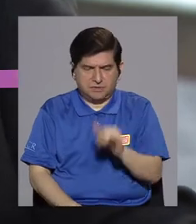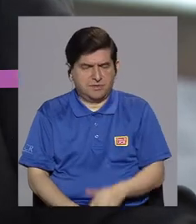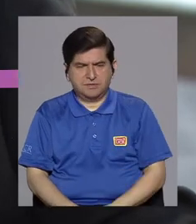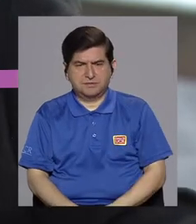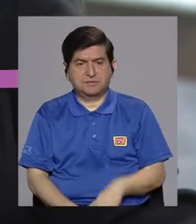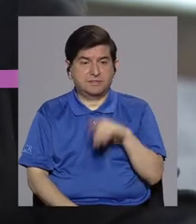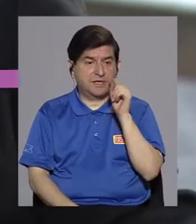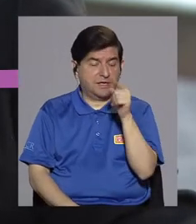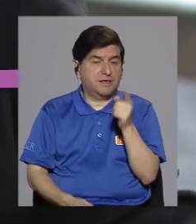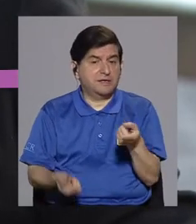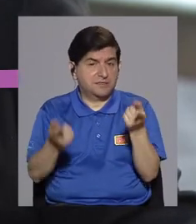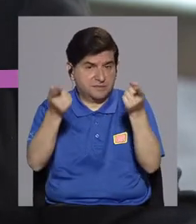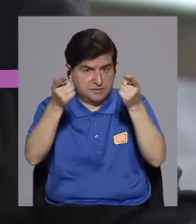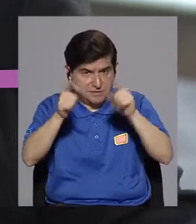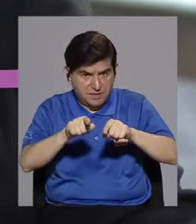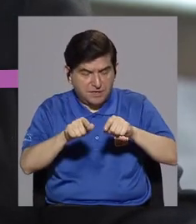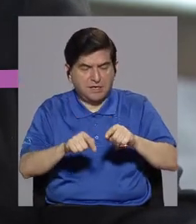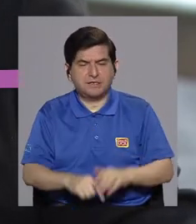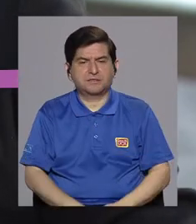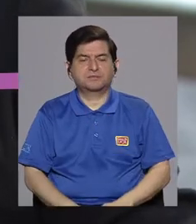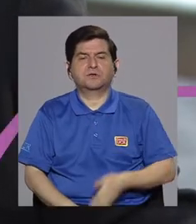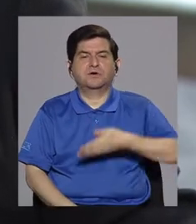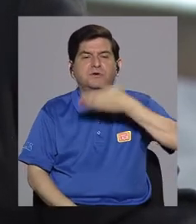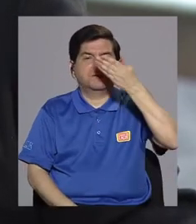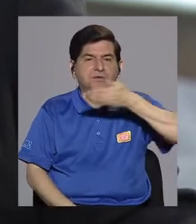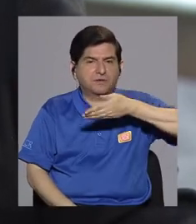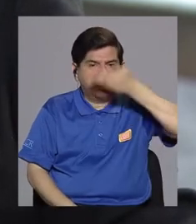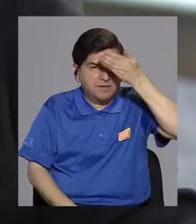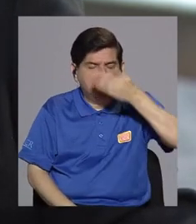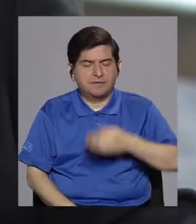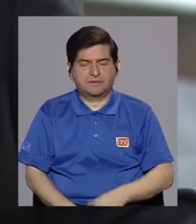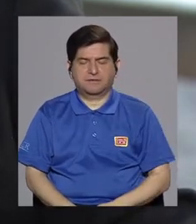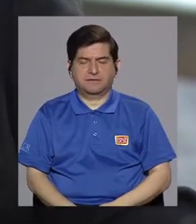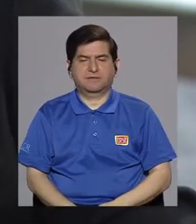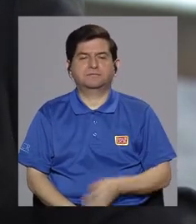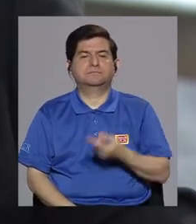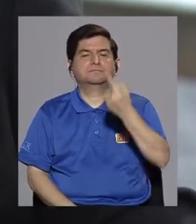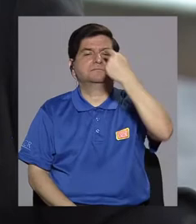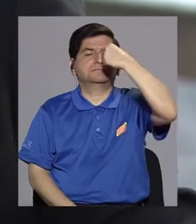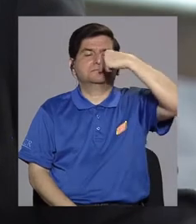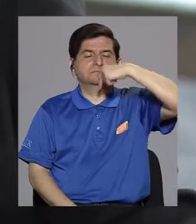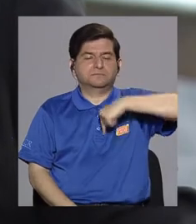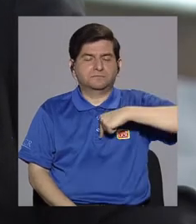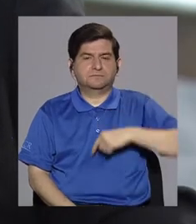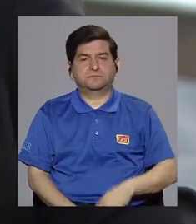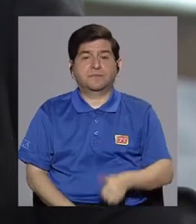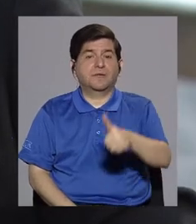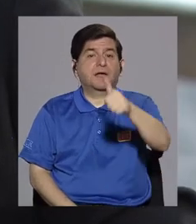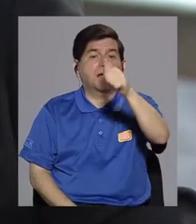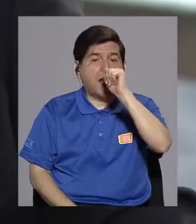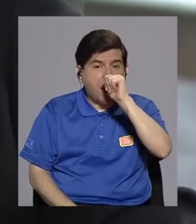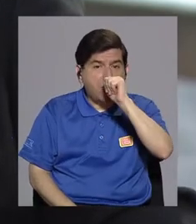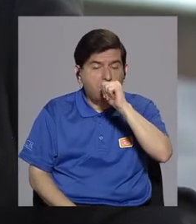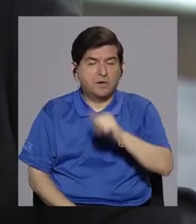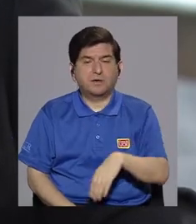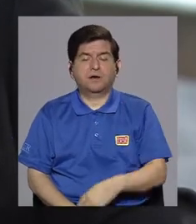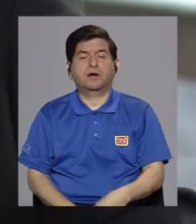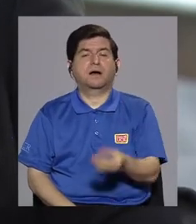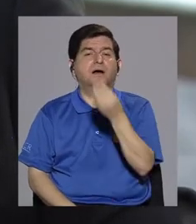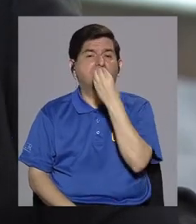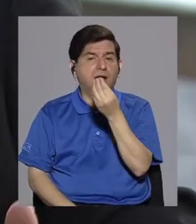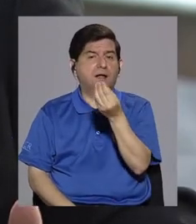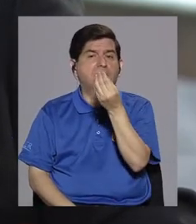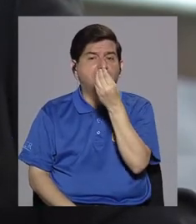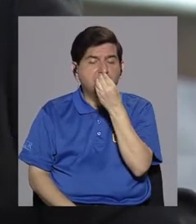sustancia. O agente tóxico, puede ser por la vía aérea, es decir, por la inhalación, lo que respiramos, el agua que tomamos, los